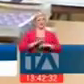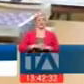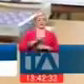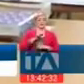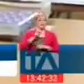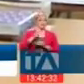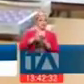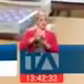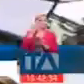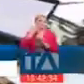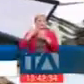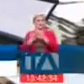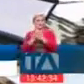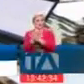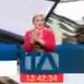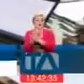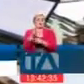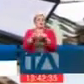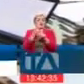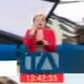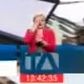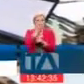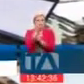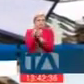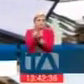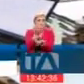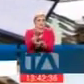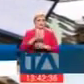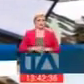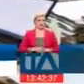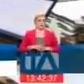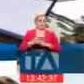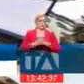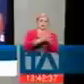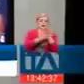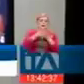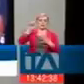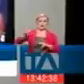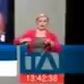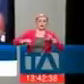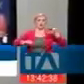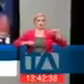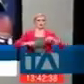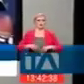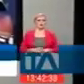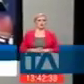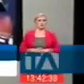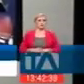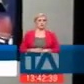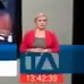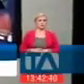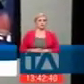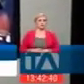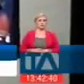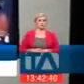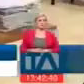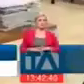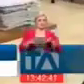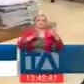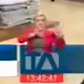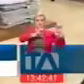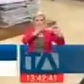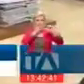nueva fecha y hora para dar a conocer su resolución, es decir, si sentencian o no al ex hombre fuerte del correísmo por el delito de plagio al activista